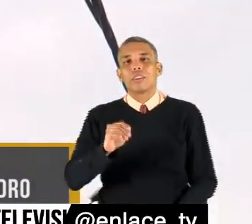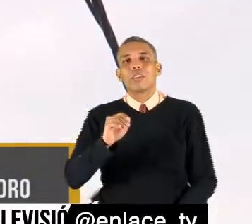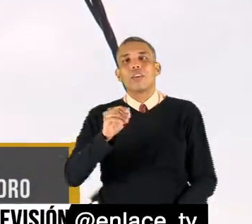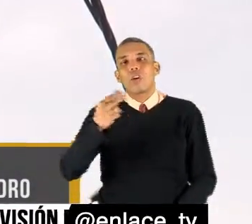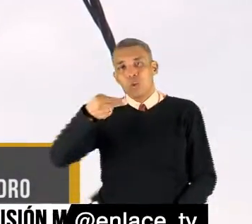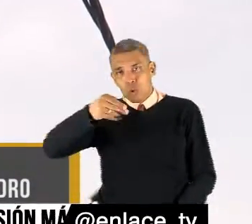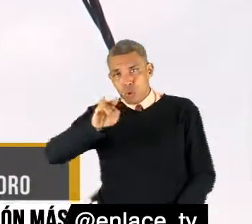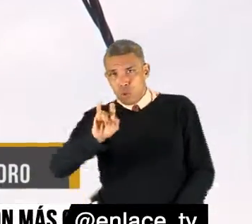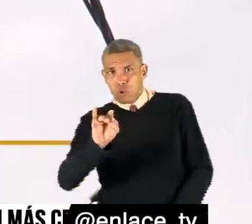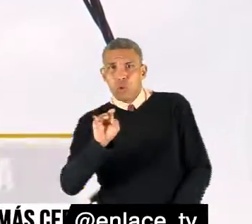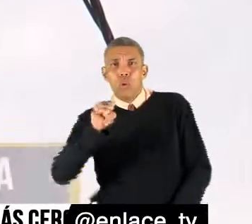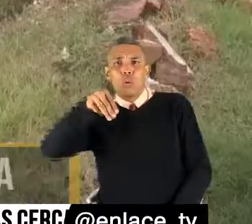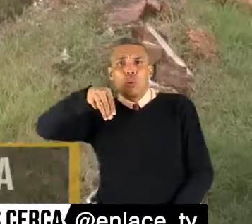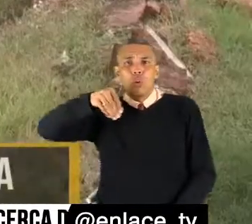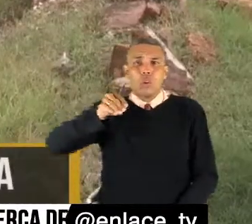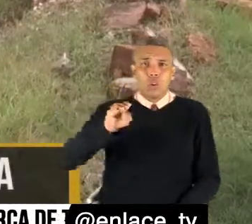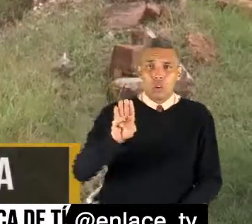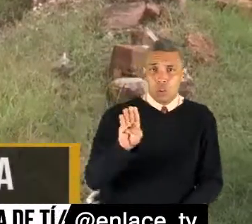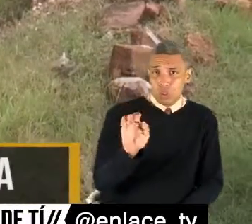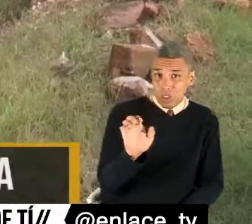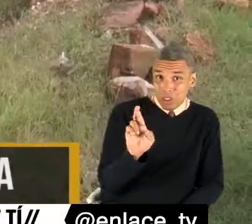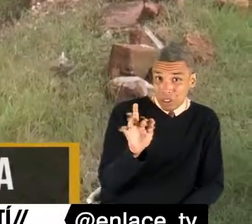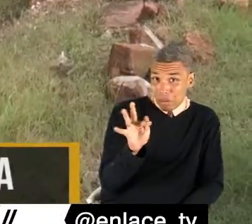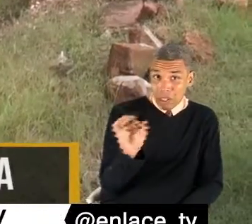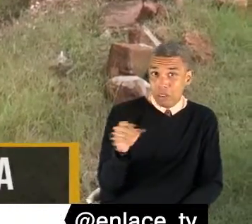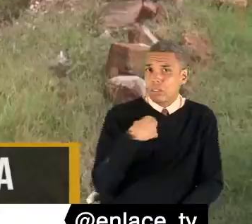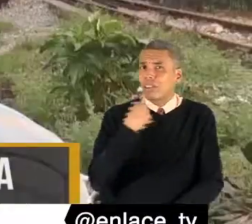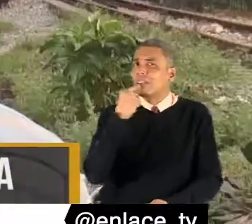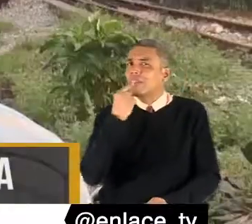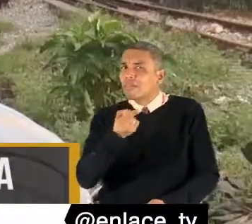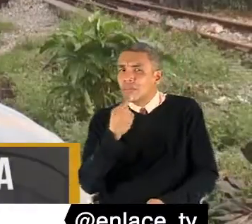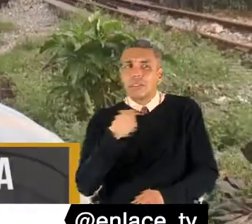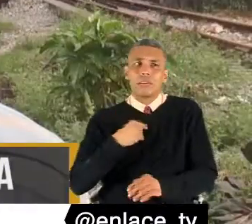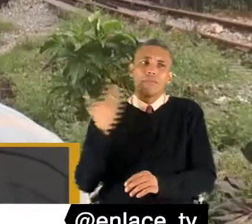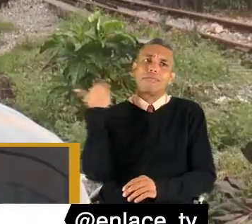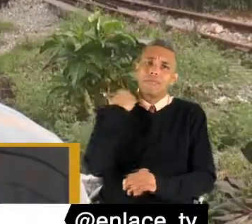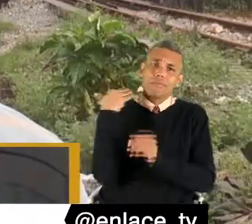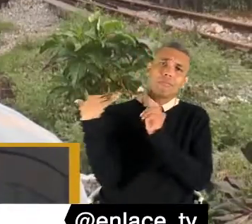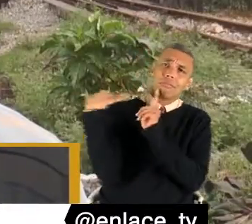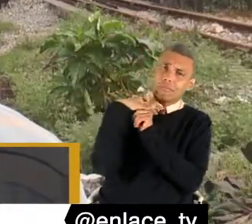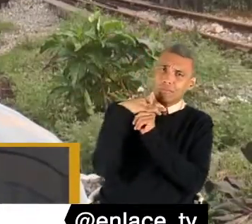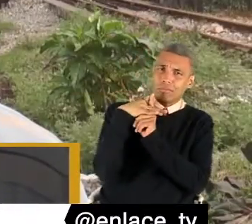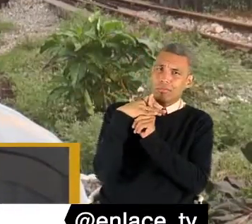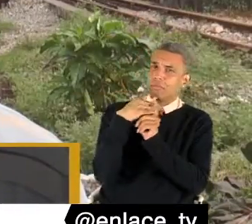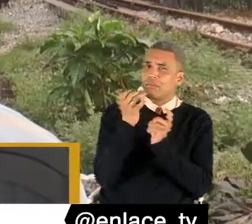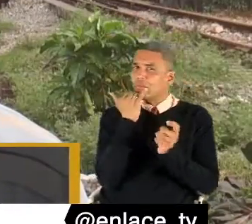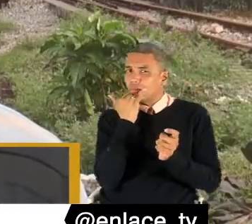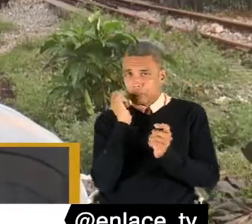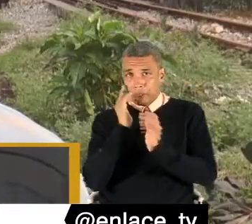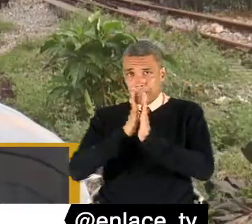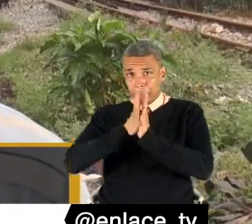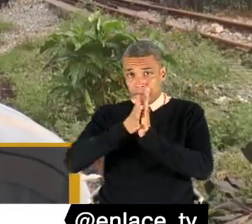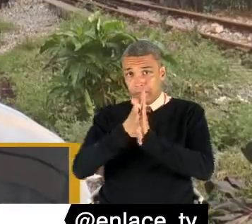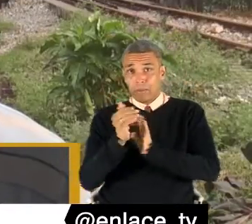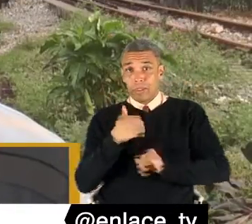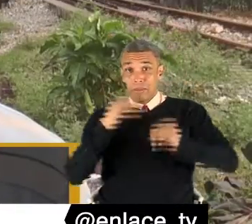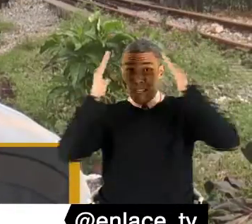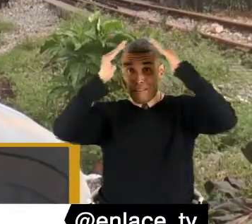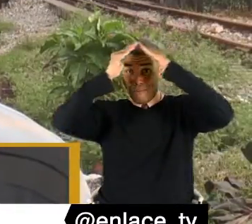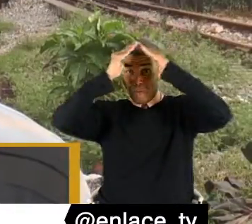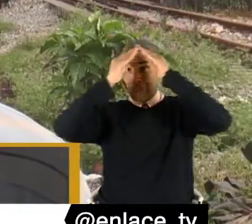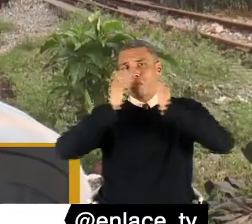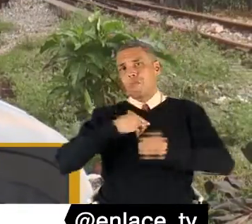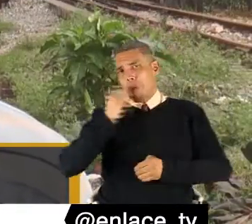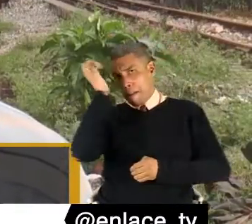reubicó este poste de alumbrado público le afectó su vivienda del barrio Las Camelias. Pues se tumbó el muro de la casa y quedó